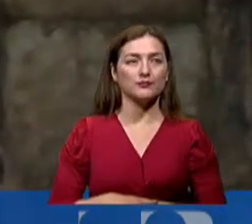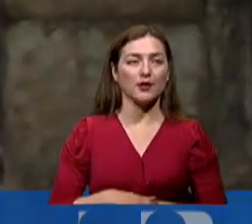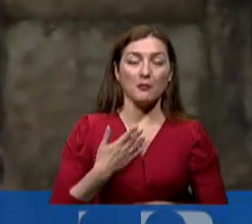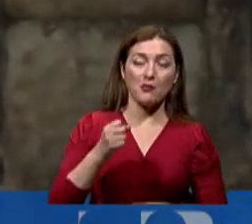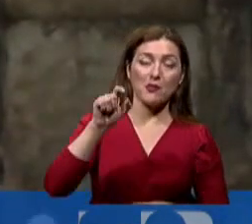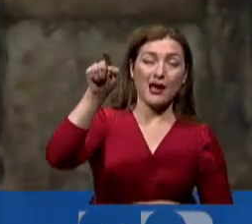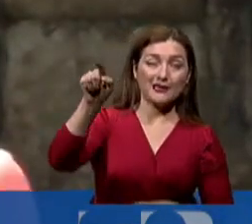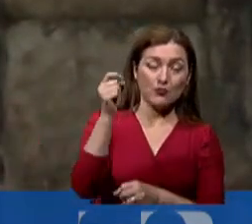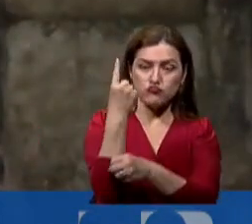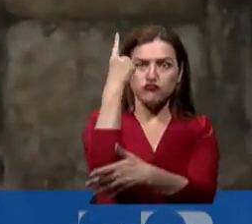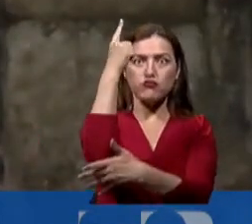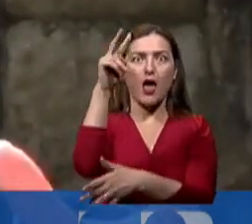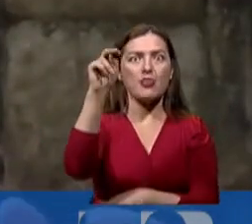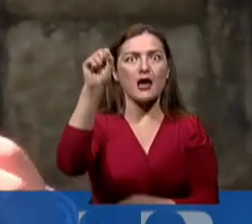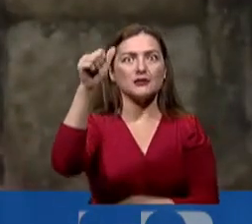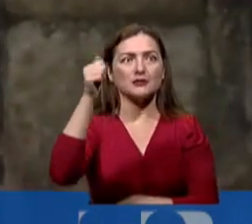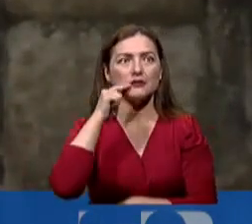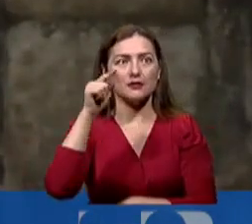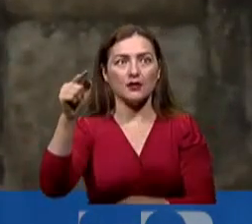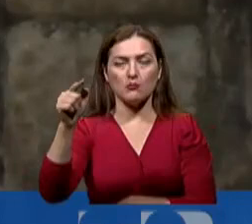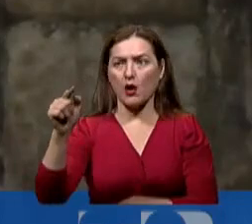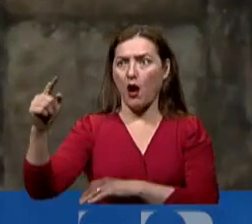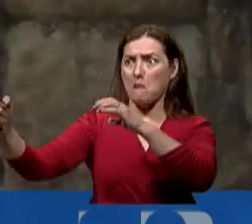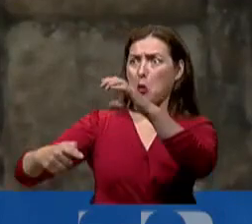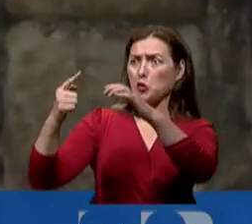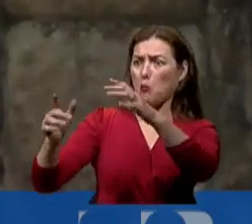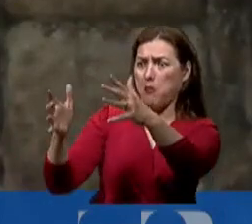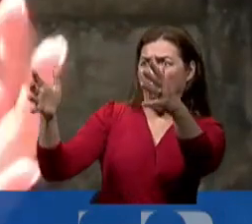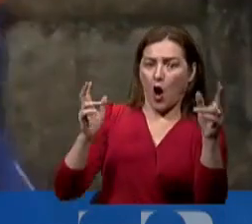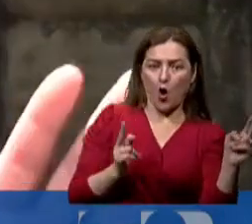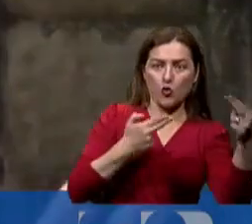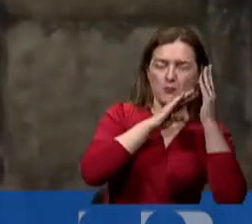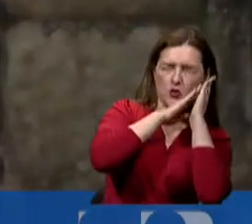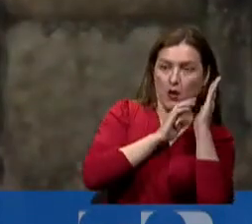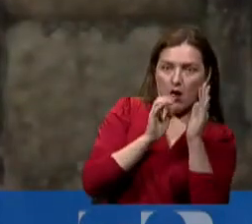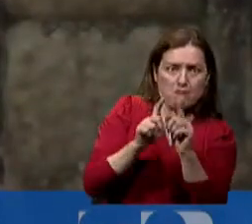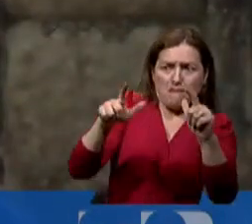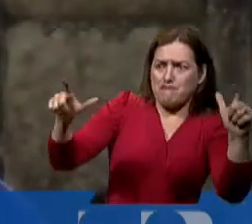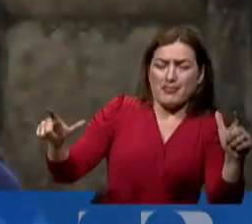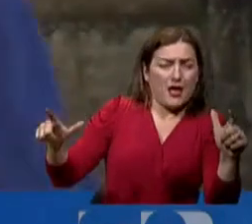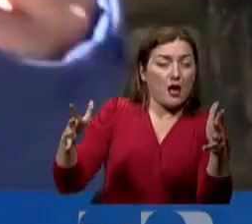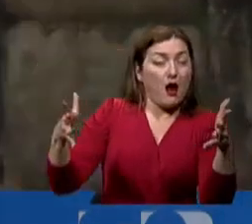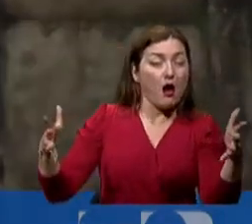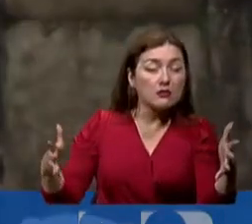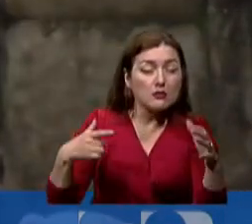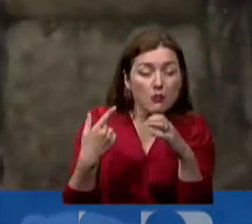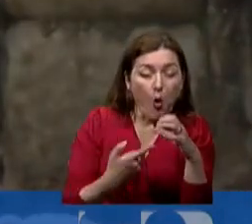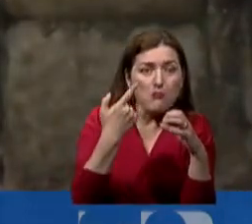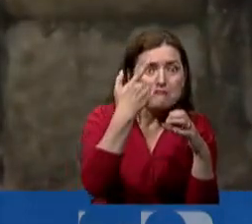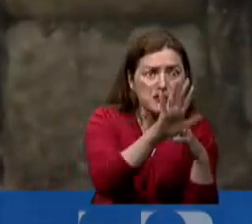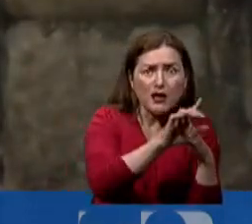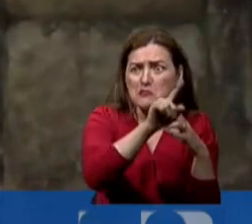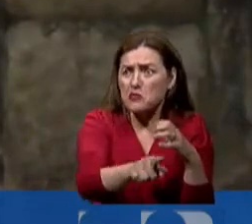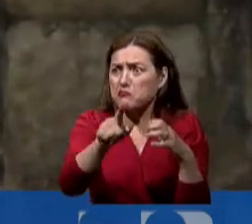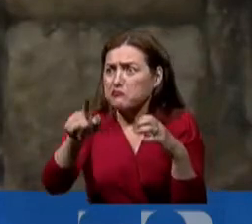allá, en NASA, y ve un motor que es del tamaño de una habitación, literalmente, y el Saturno 5 tiene 5 motores, o sea, es una cosa gigante,